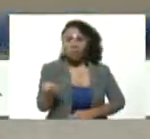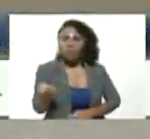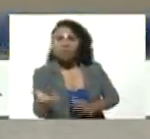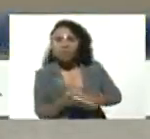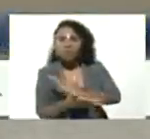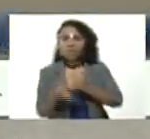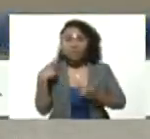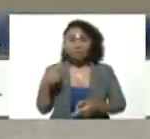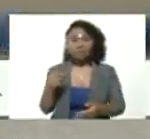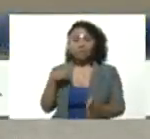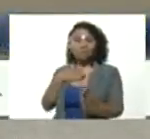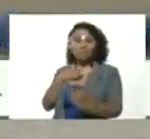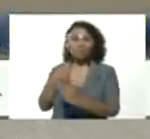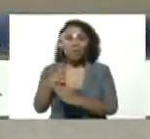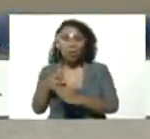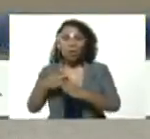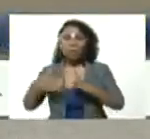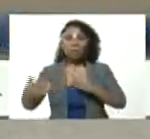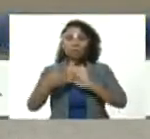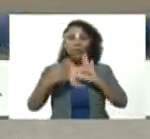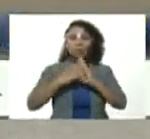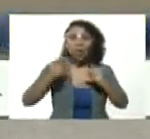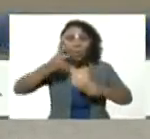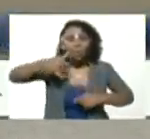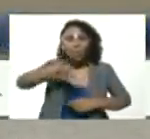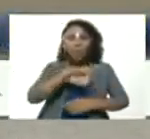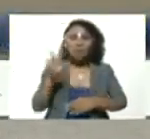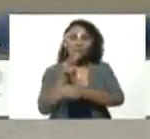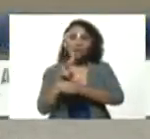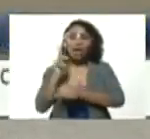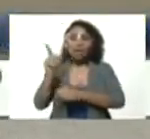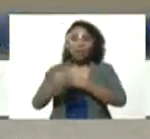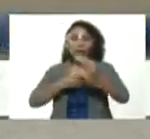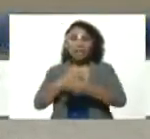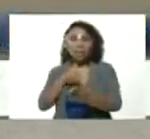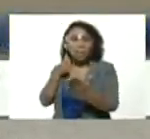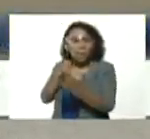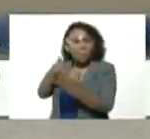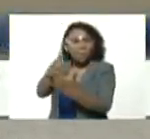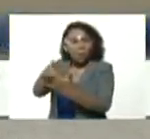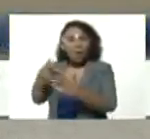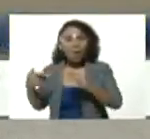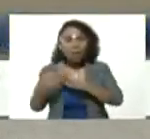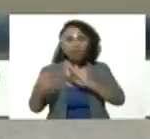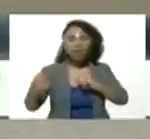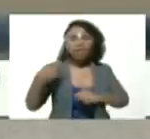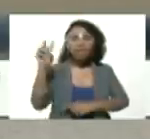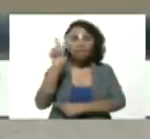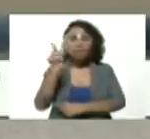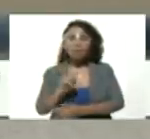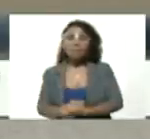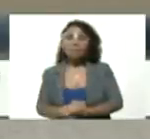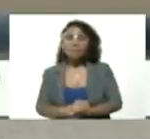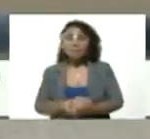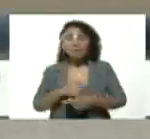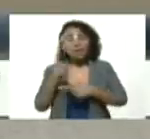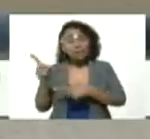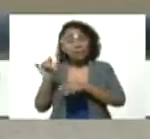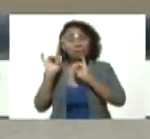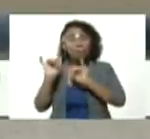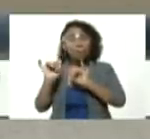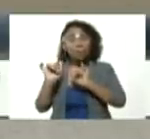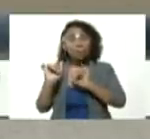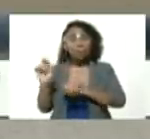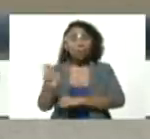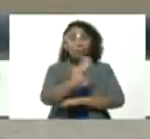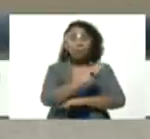se fueron contra toda la población civil, y por eso cometen delitos de lesa humanidad. Bueno, en ese mismo mes de marzo